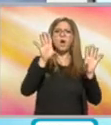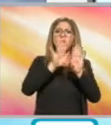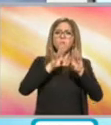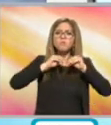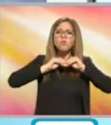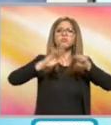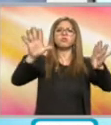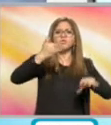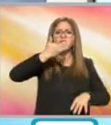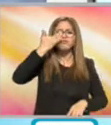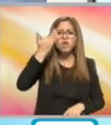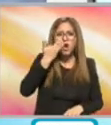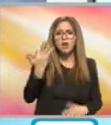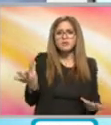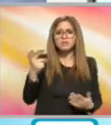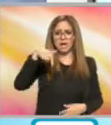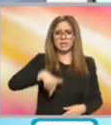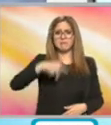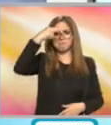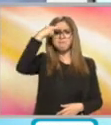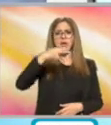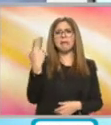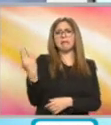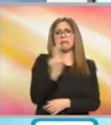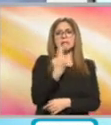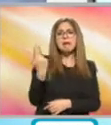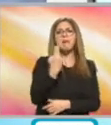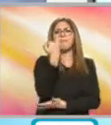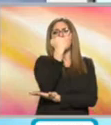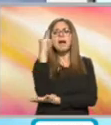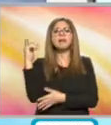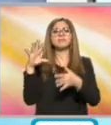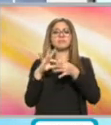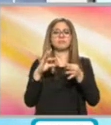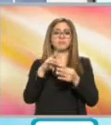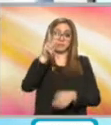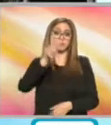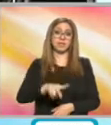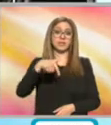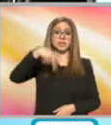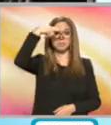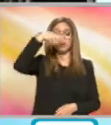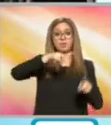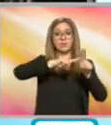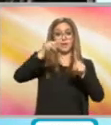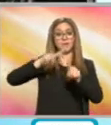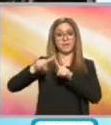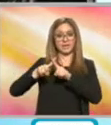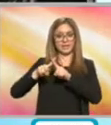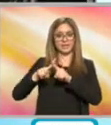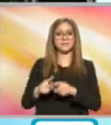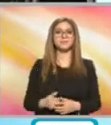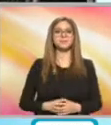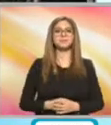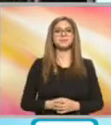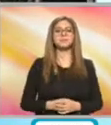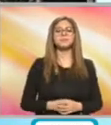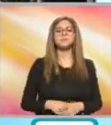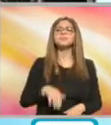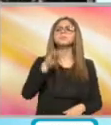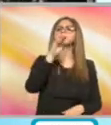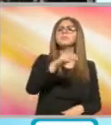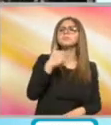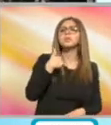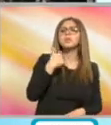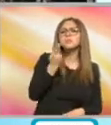creo que nos merecemos un festival ya nos hacía de flores falta, y ¿no? jardines, sí. Porque tenemos, la verdad, una gran variedad. Oye, y también te quiero preguntar, ¿por qué